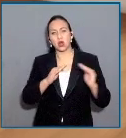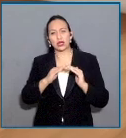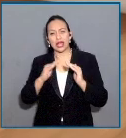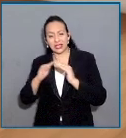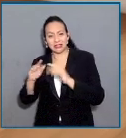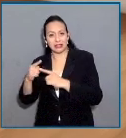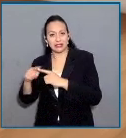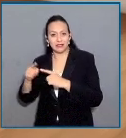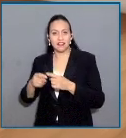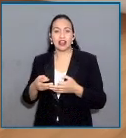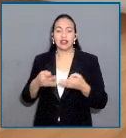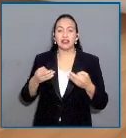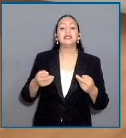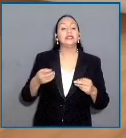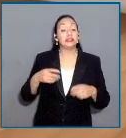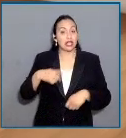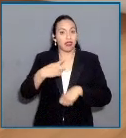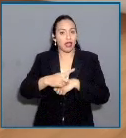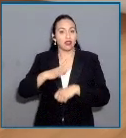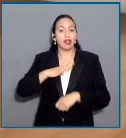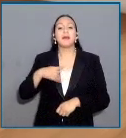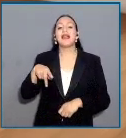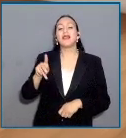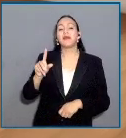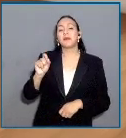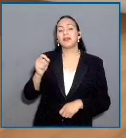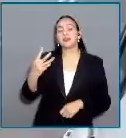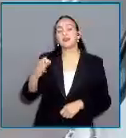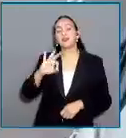el 24% cuenta con algún tipo de seguro.